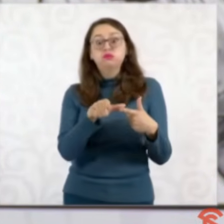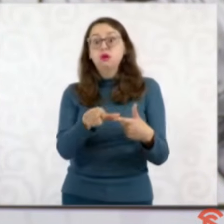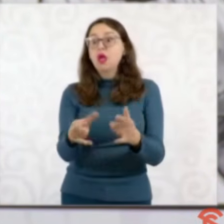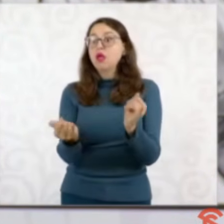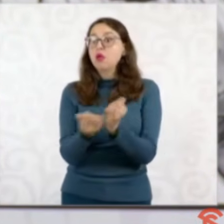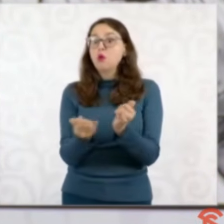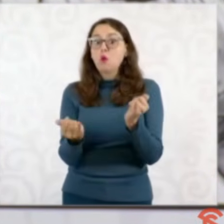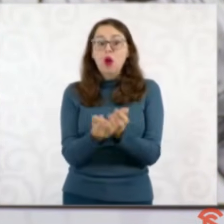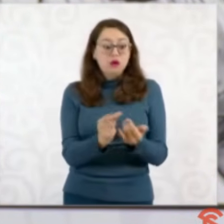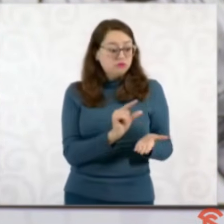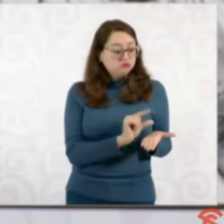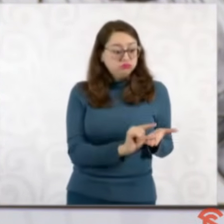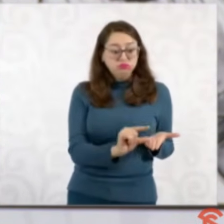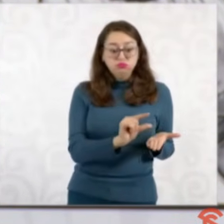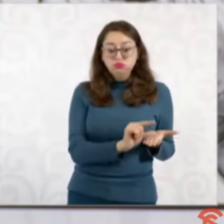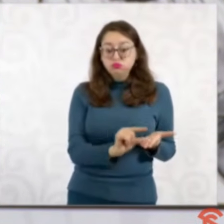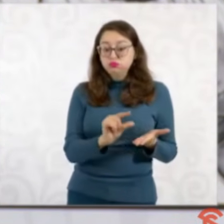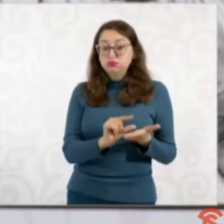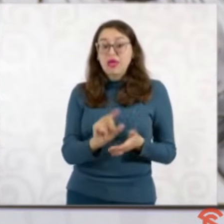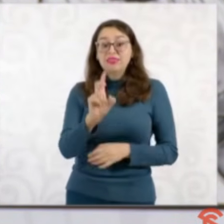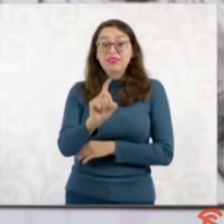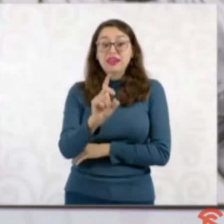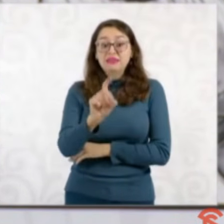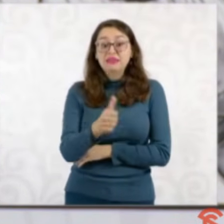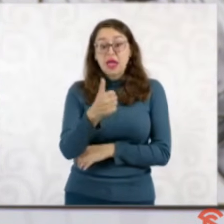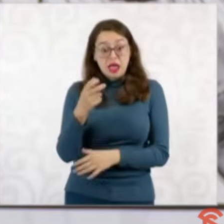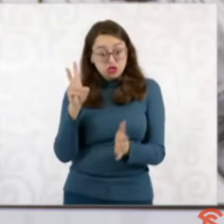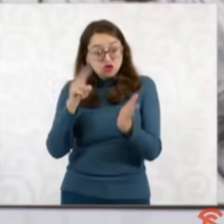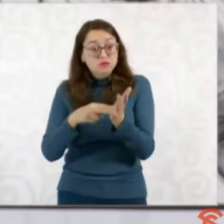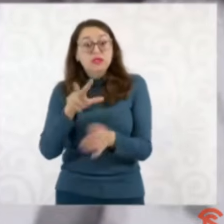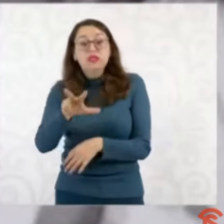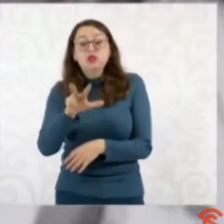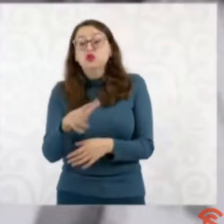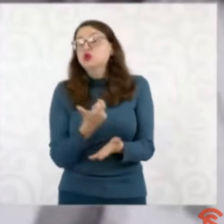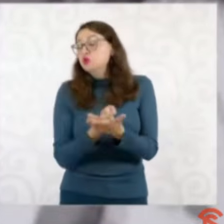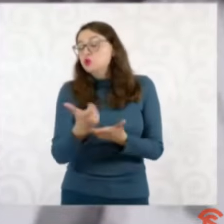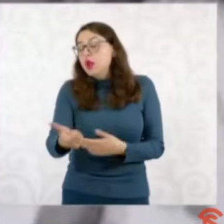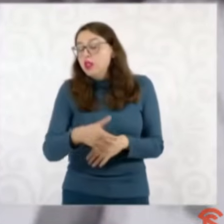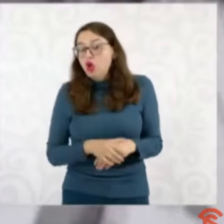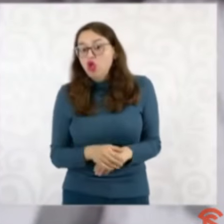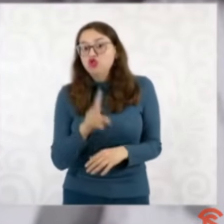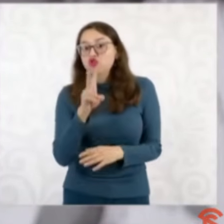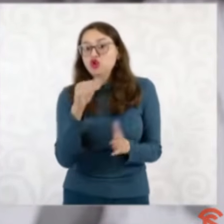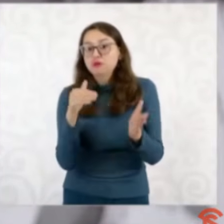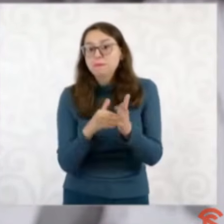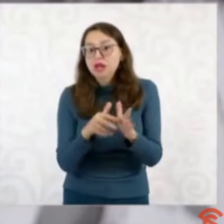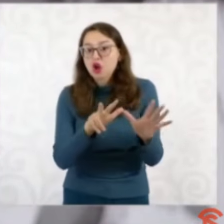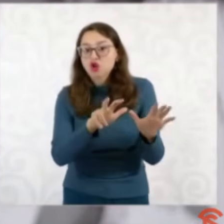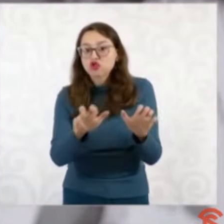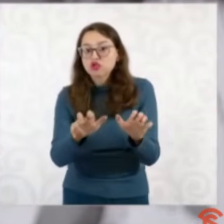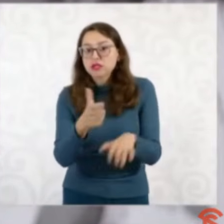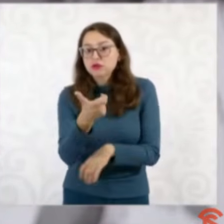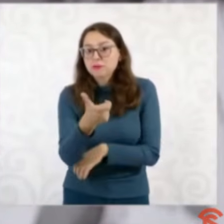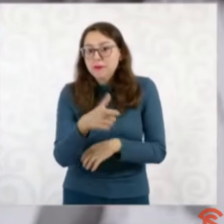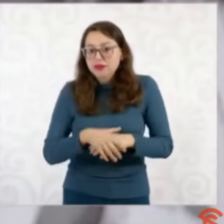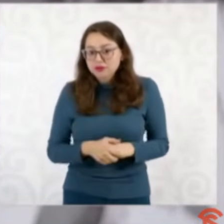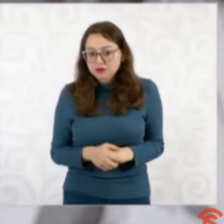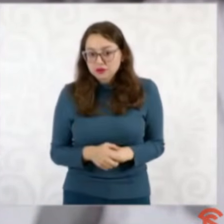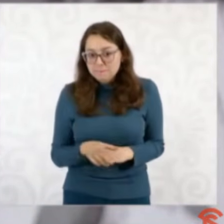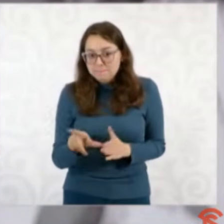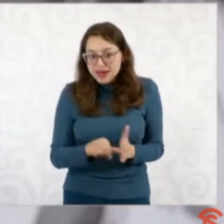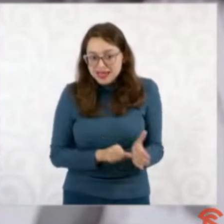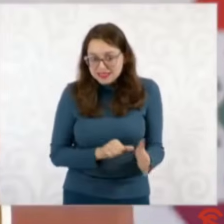Ahora, recuerden que en 2018 el salario mínimo era 2,800 pesos. El salario mínimo hoy es de más de 9,400